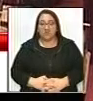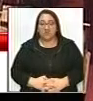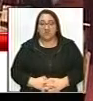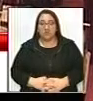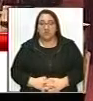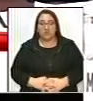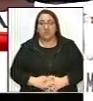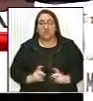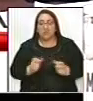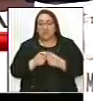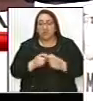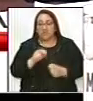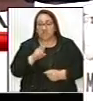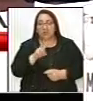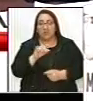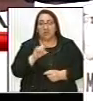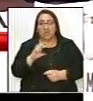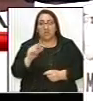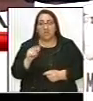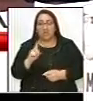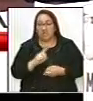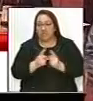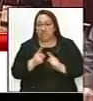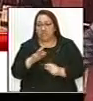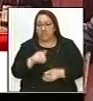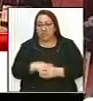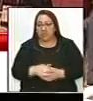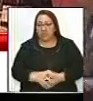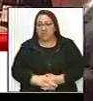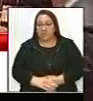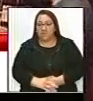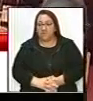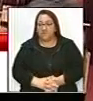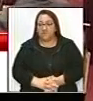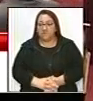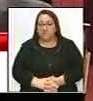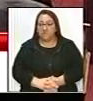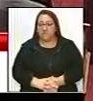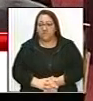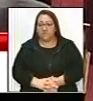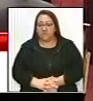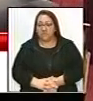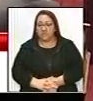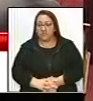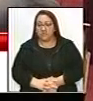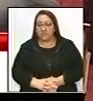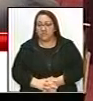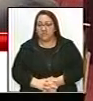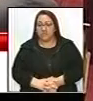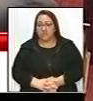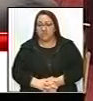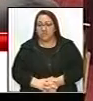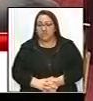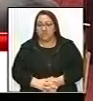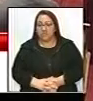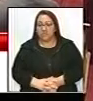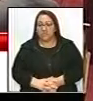El congresista Violeta va a reconsiderar su voto. Muy bien, Violeta. Violeta